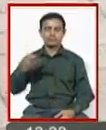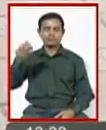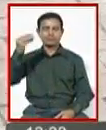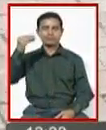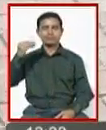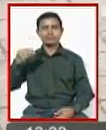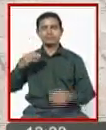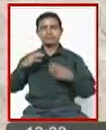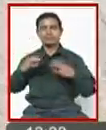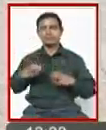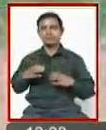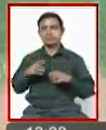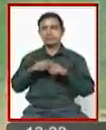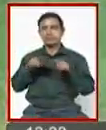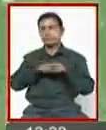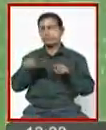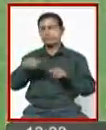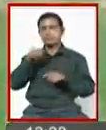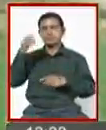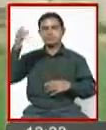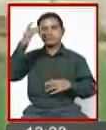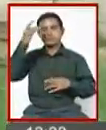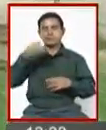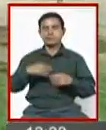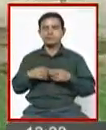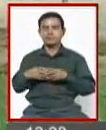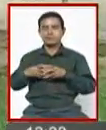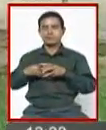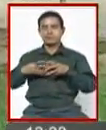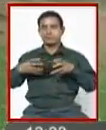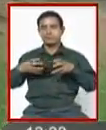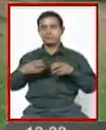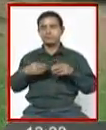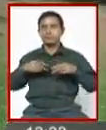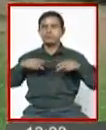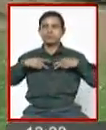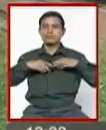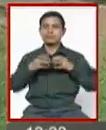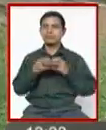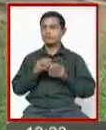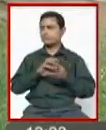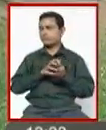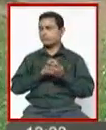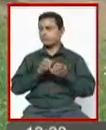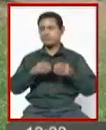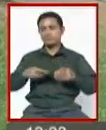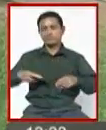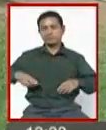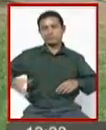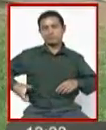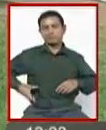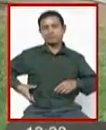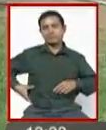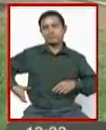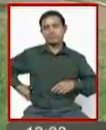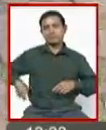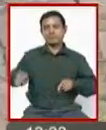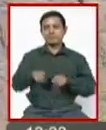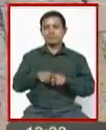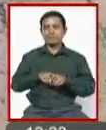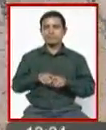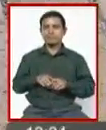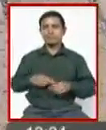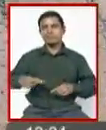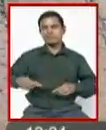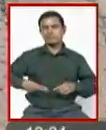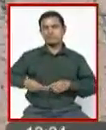tengo retención de líquido tengo mal de los pulmón de los riñón y mi